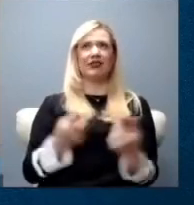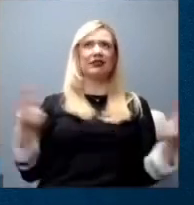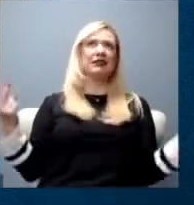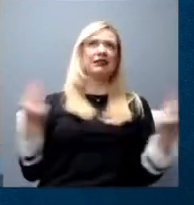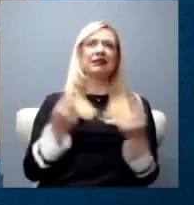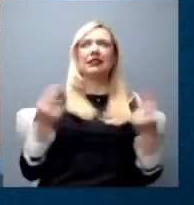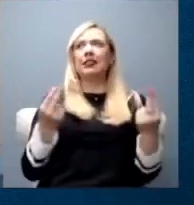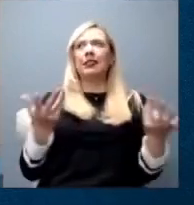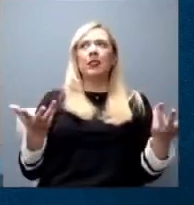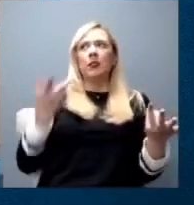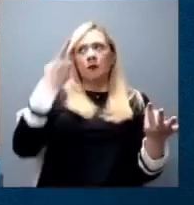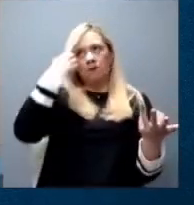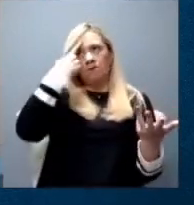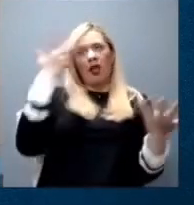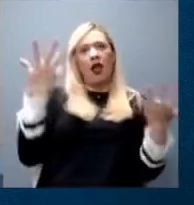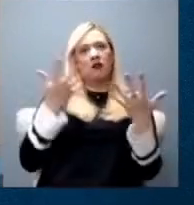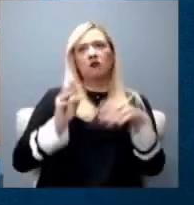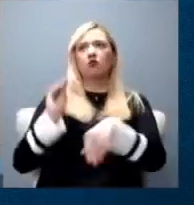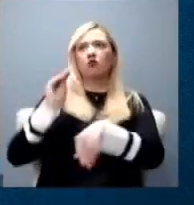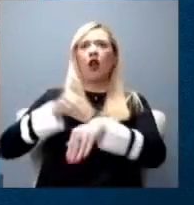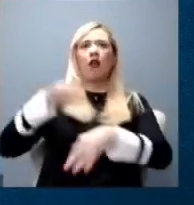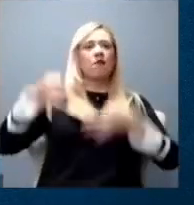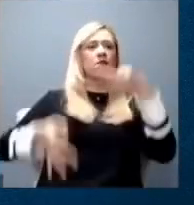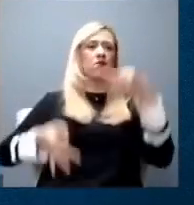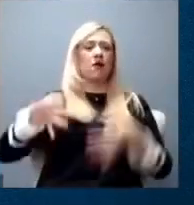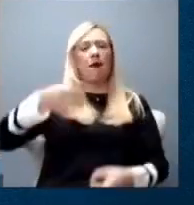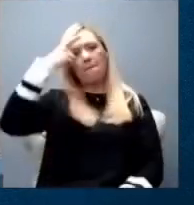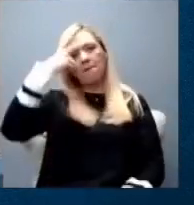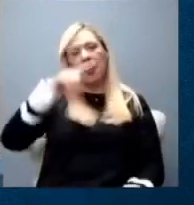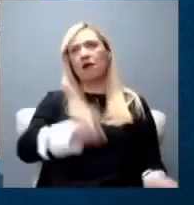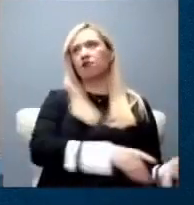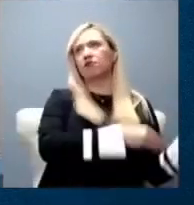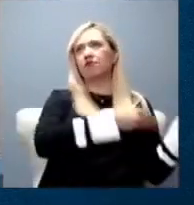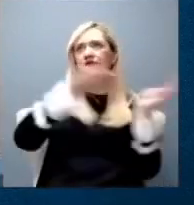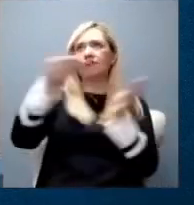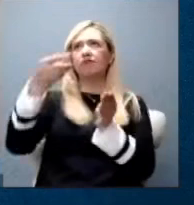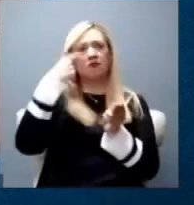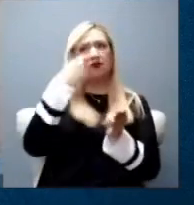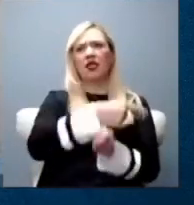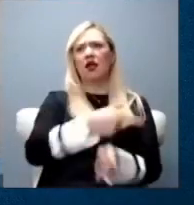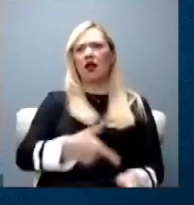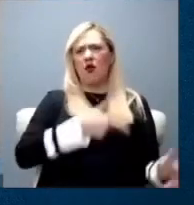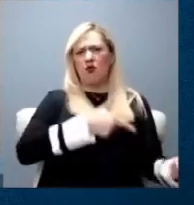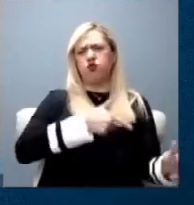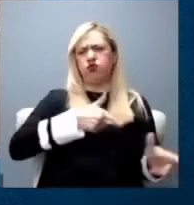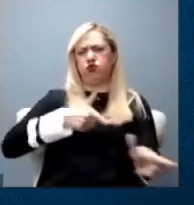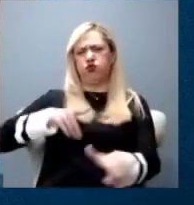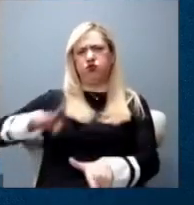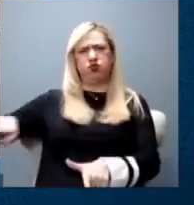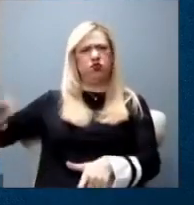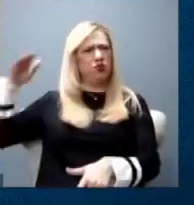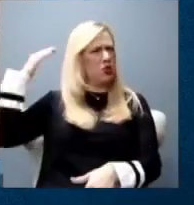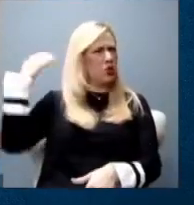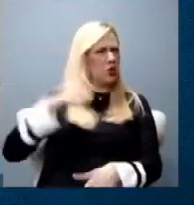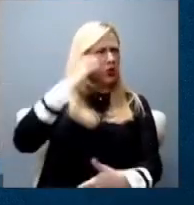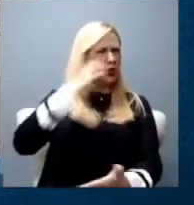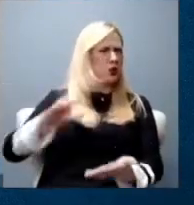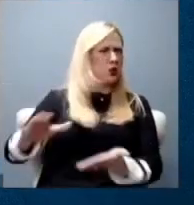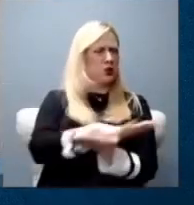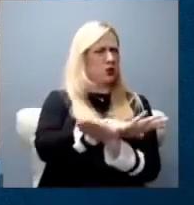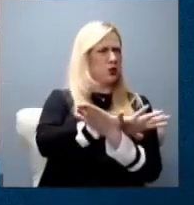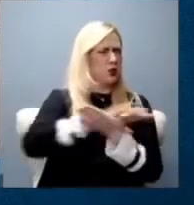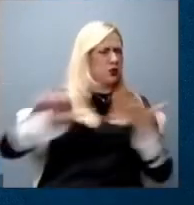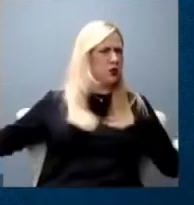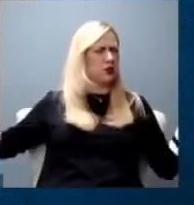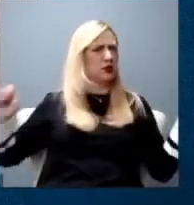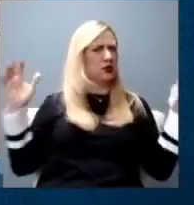necesidad de crear tribunales que puedan conocer de los crímenes de guerra, que puedan conocer de crímenes de lesa humanidad que normalmente